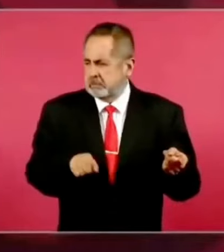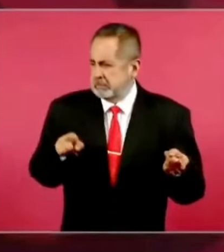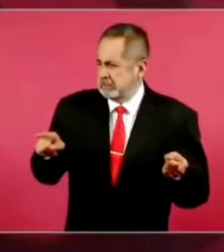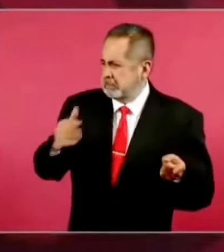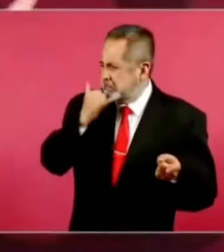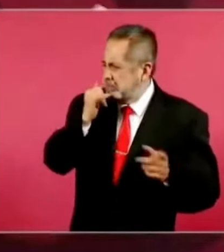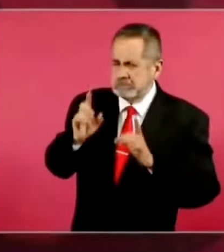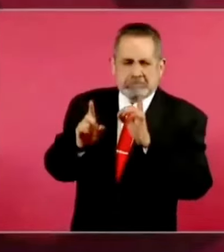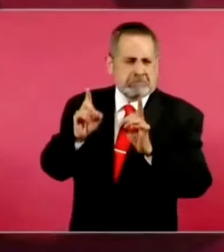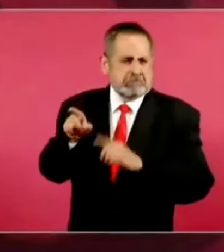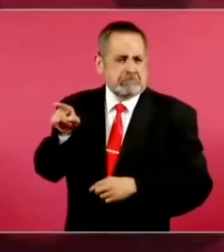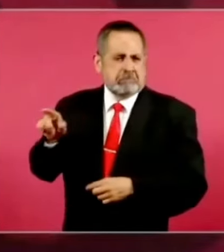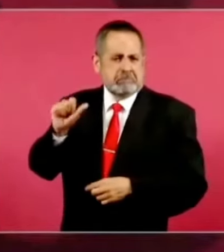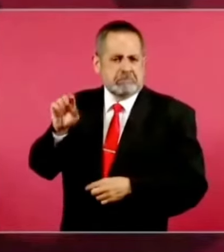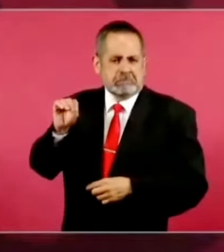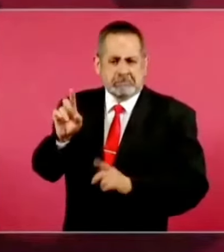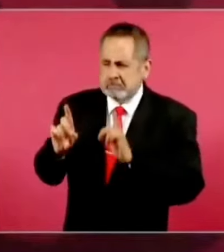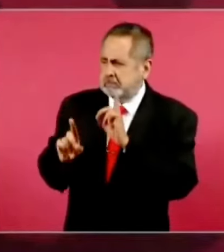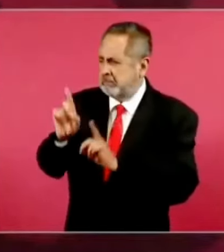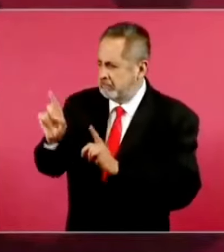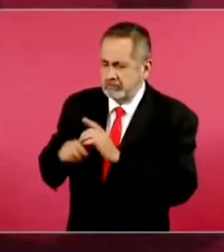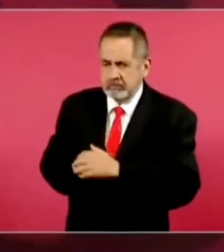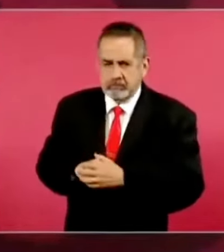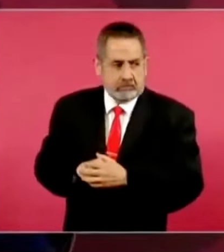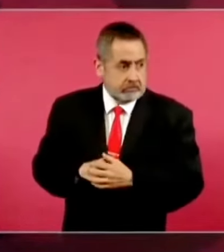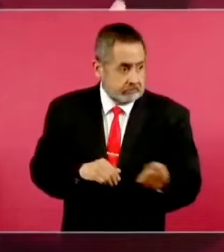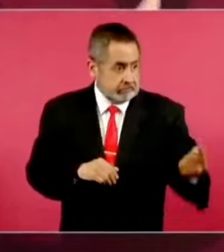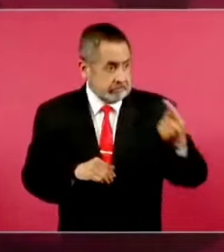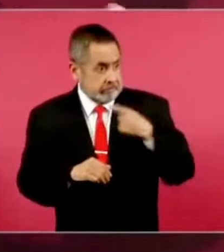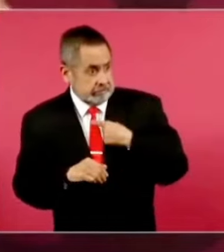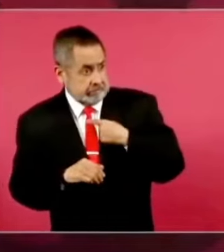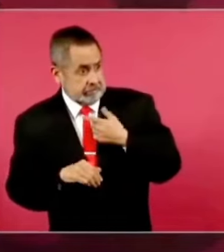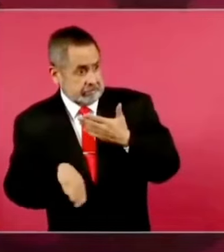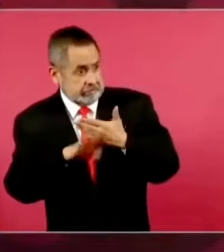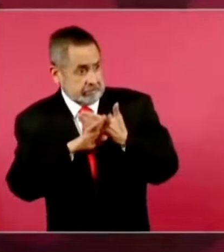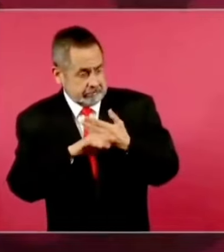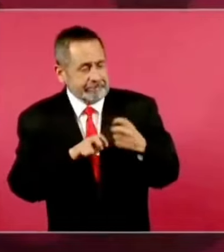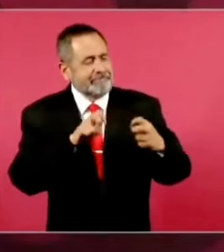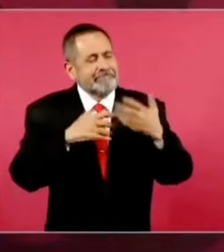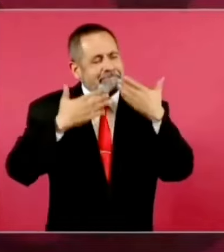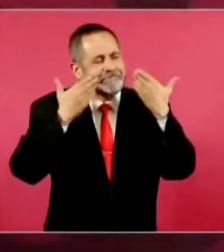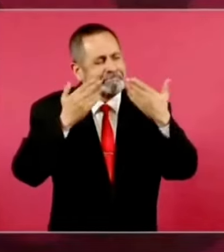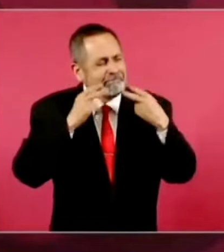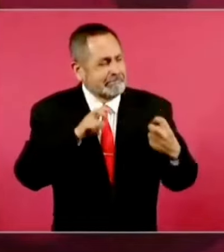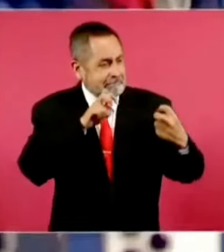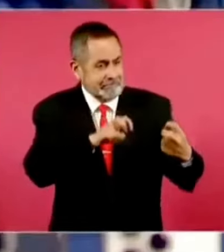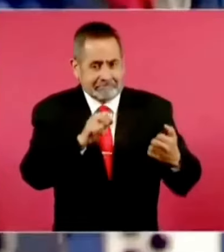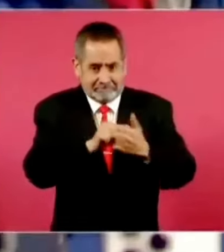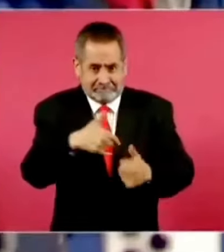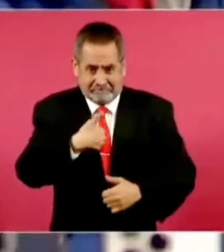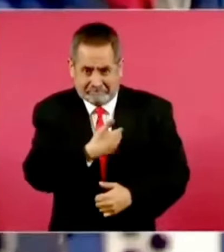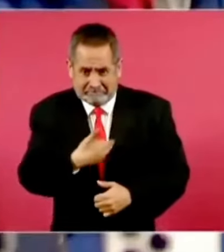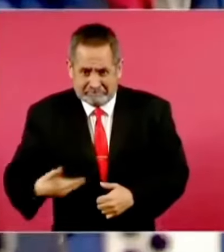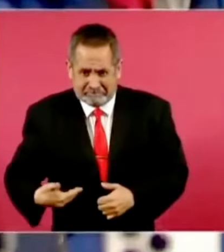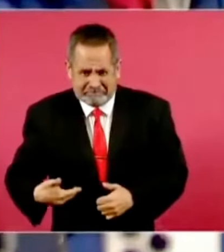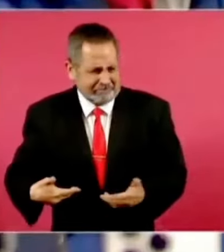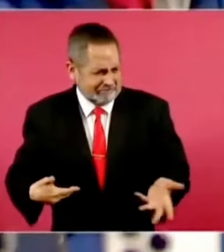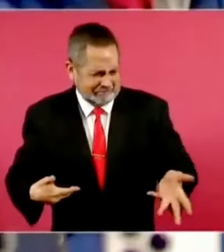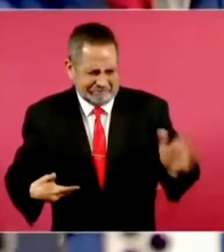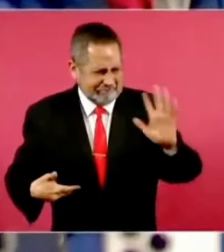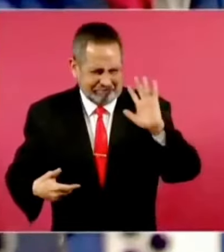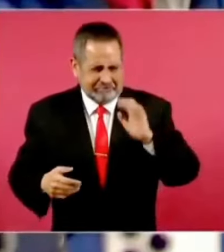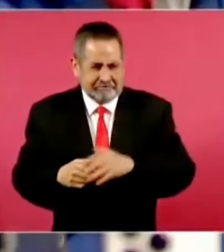de mí, ¿cómo los voy a recibir? ¿Cómo van a estar sentados con un presidente